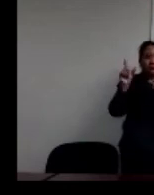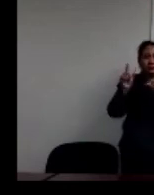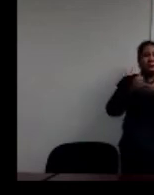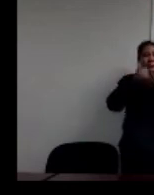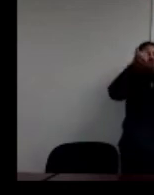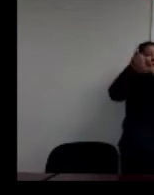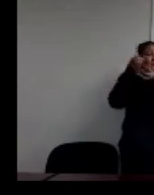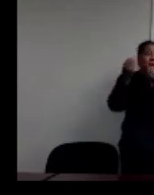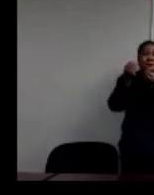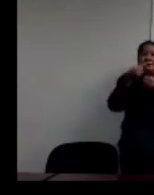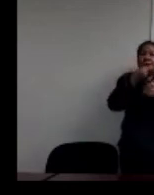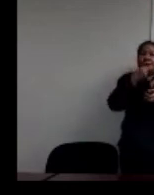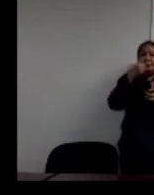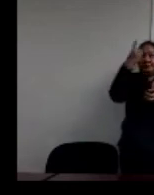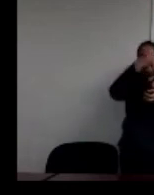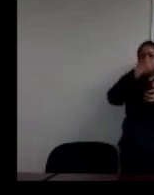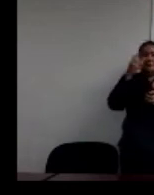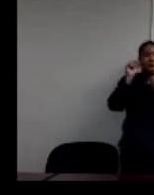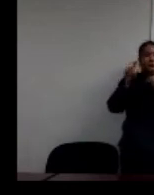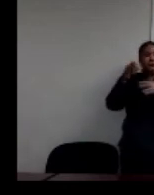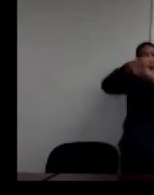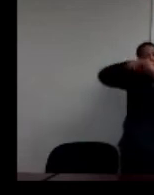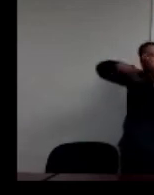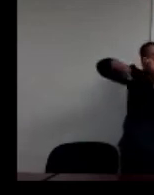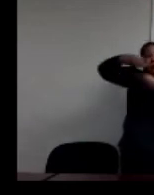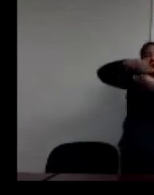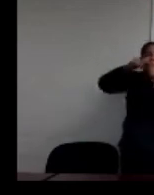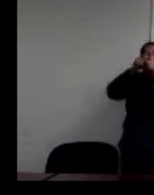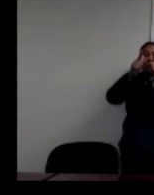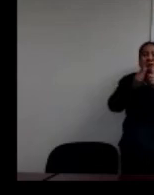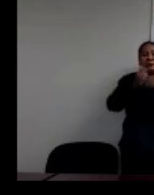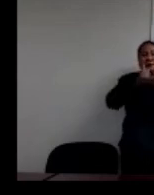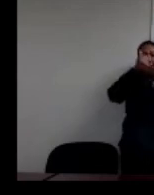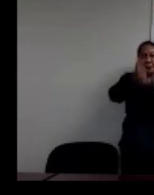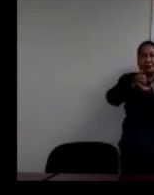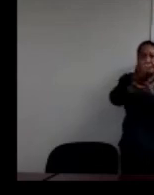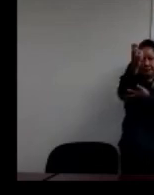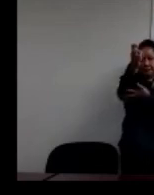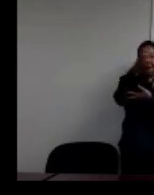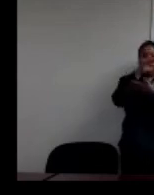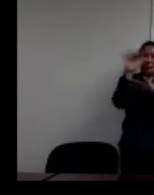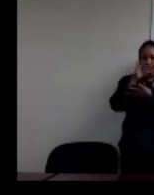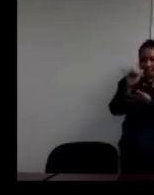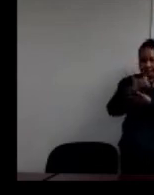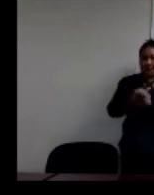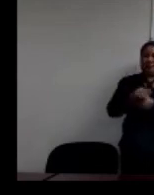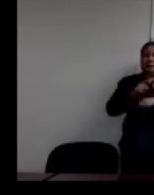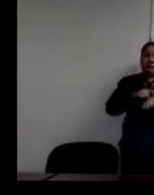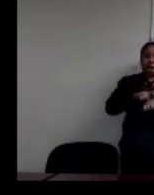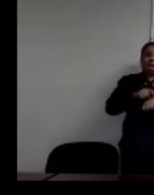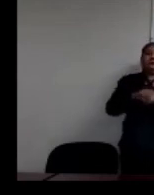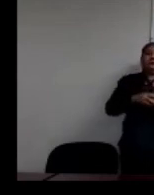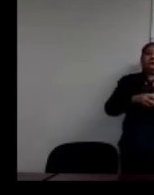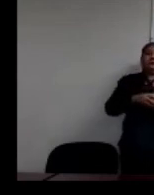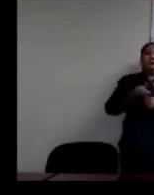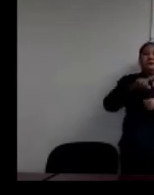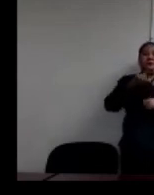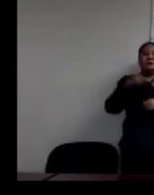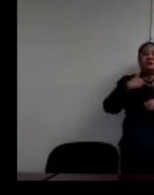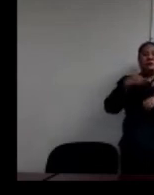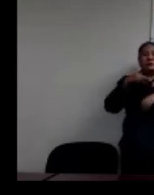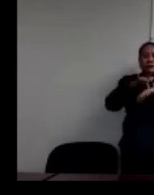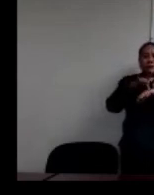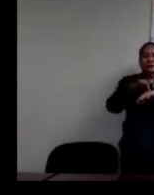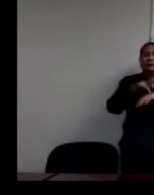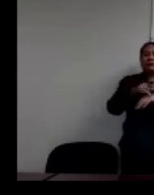déficit de la atención y hiperactividad, sino básicamente a todo el grupo. ¿Por qué? Porque va a saber muy bien qué toca después de qué